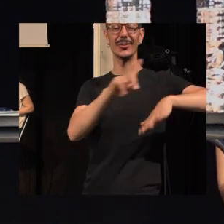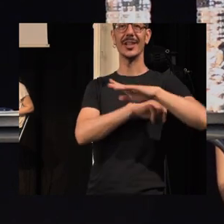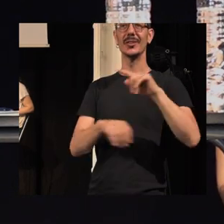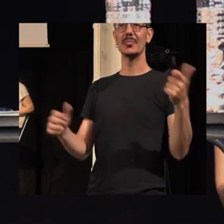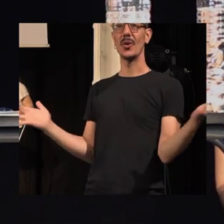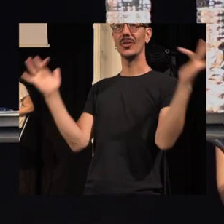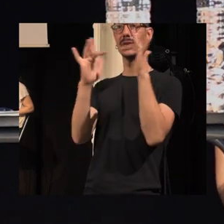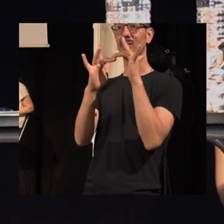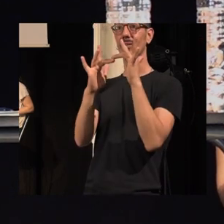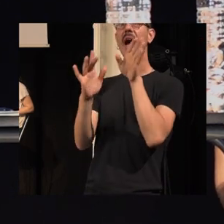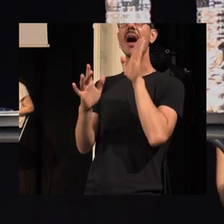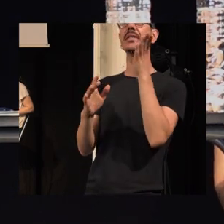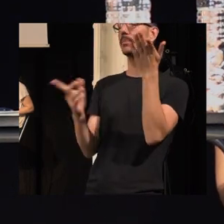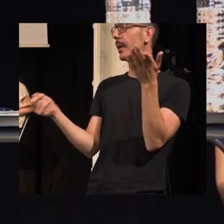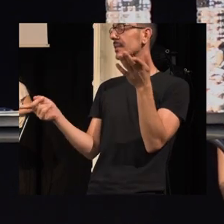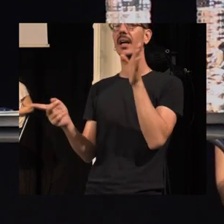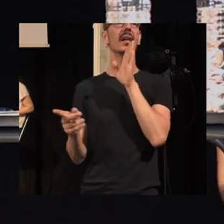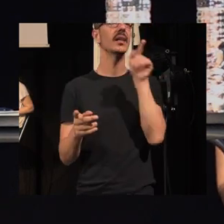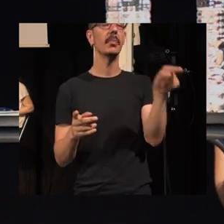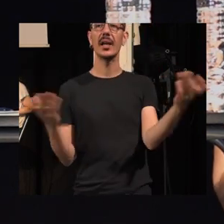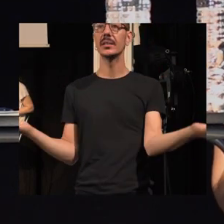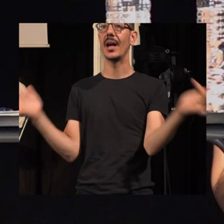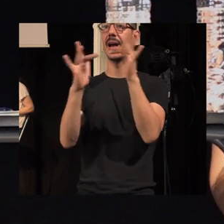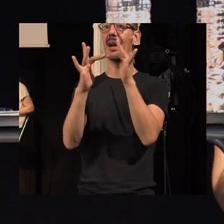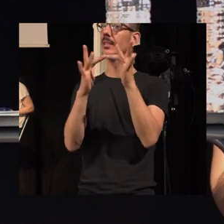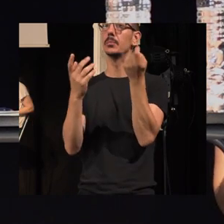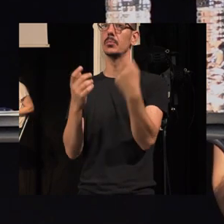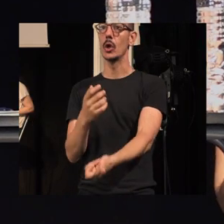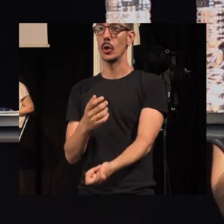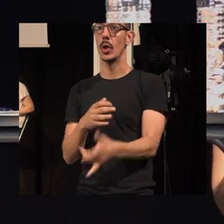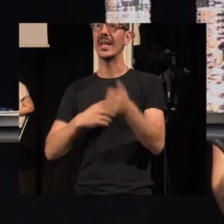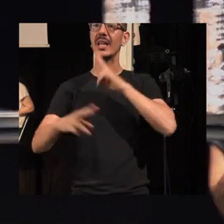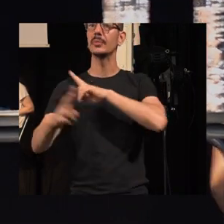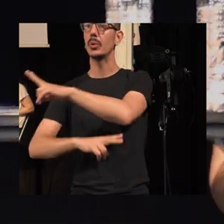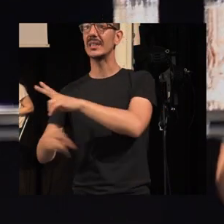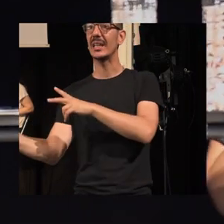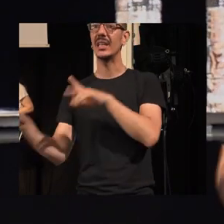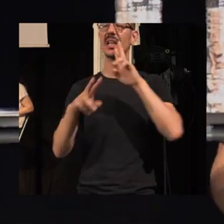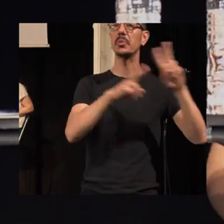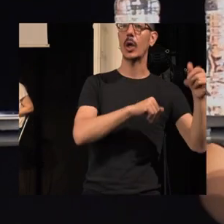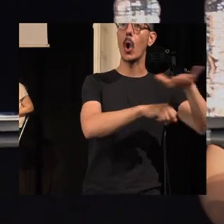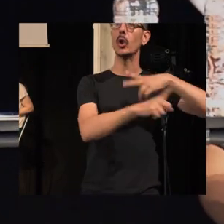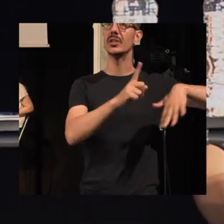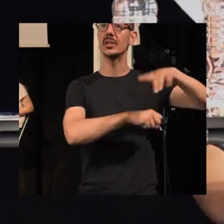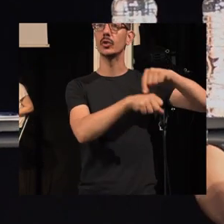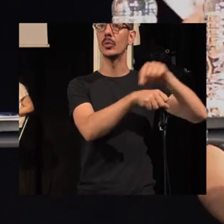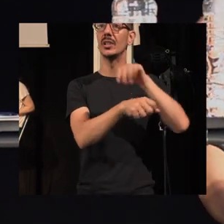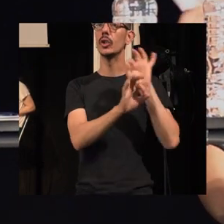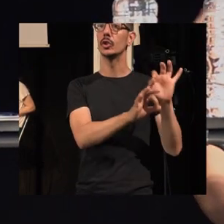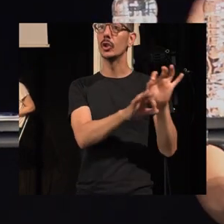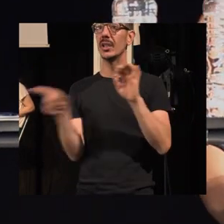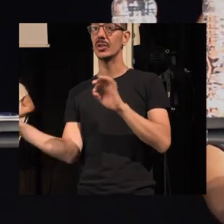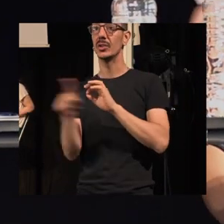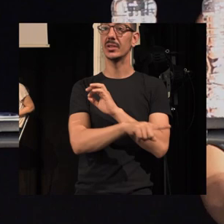en torno a qué pasa en cada lugar y a cómo respondemos, a cuáles son los contextos políticos concretos que hacen